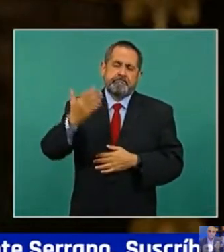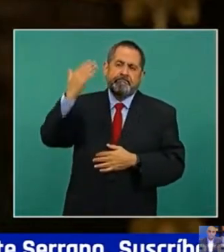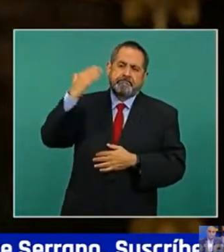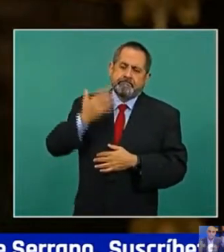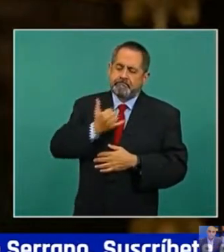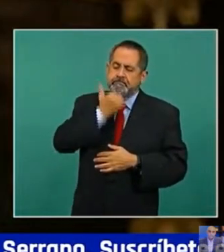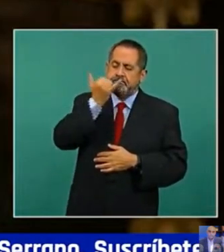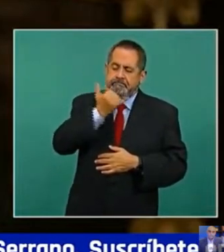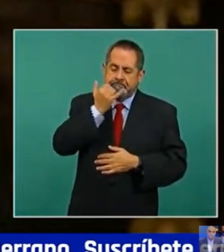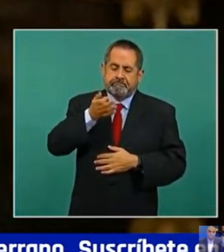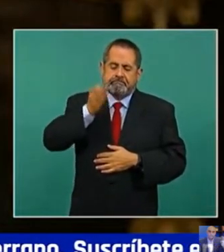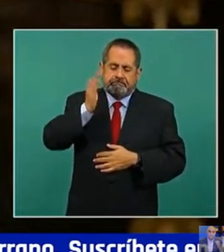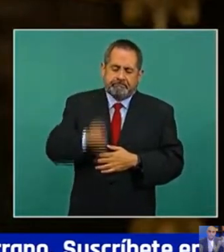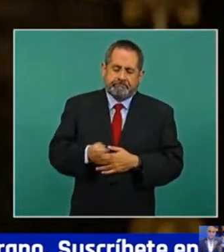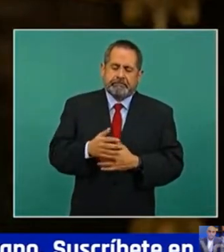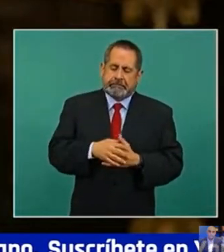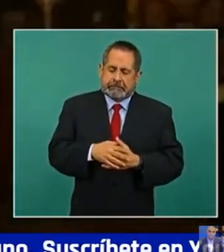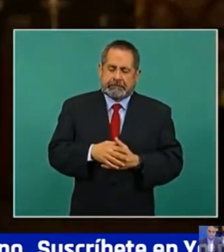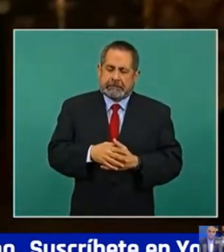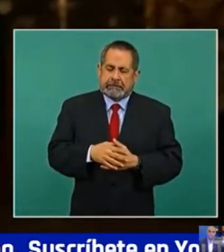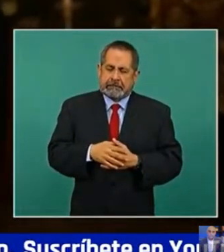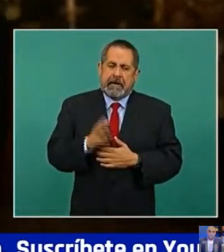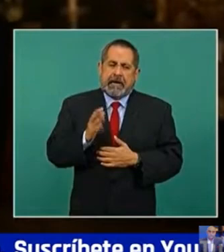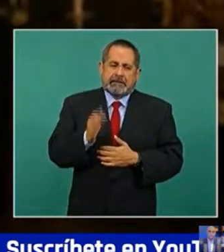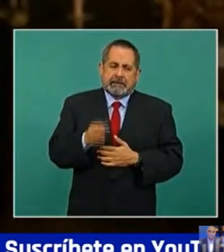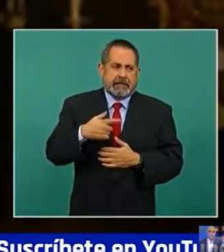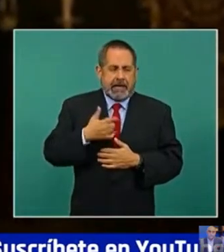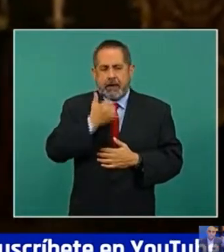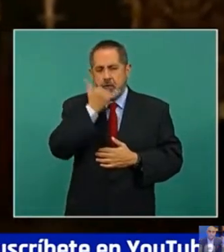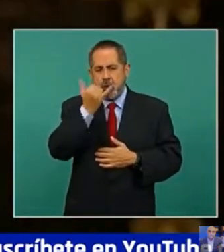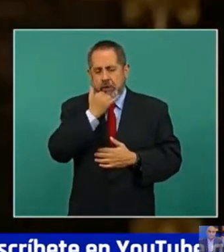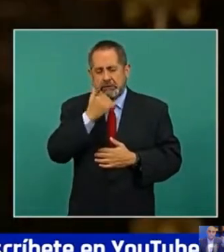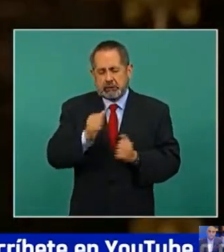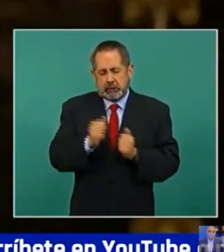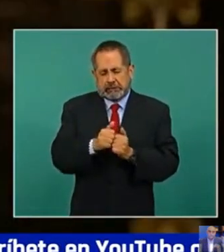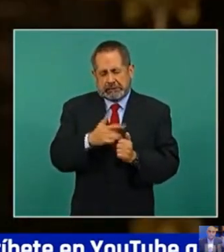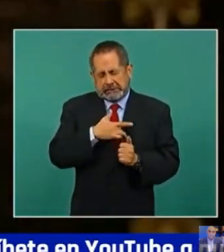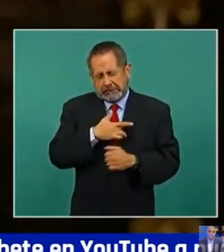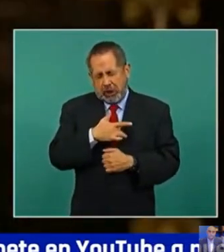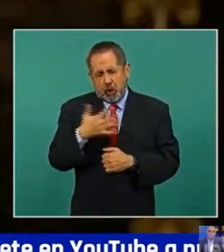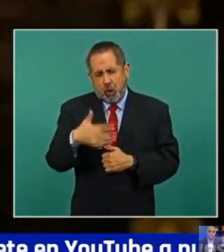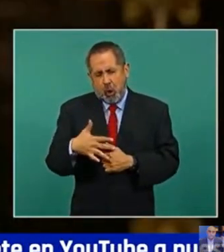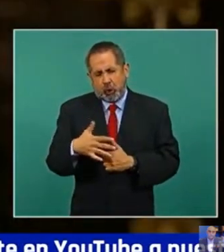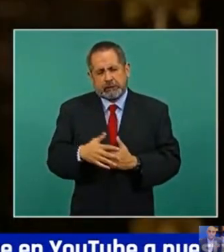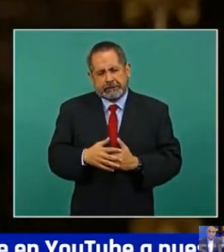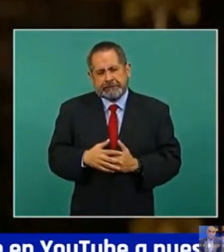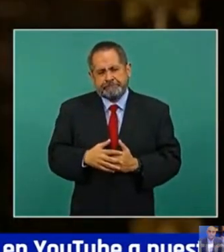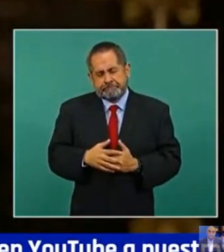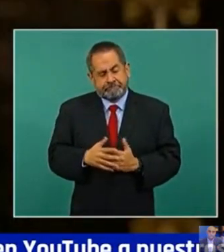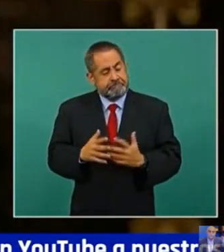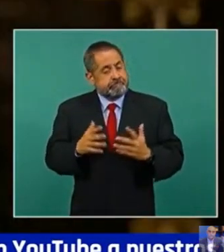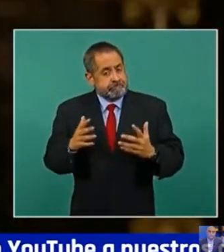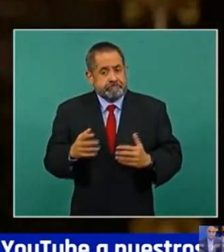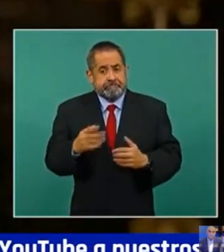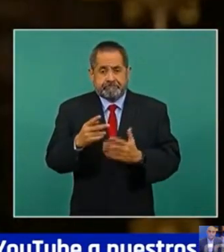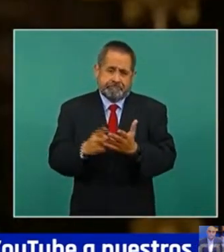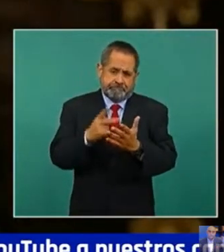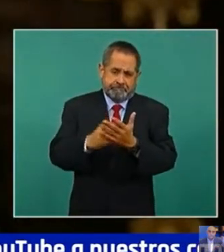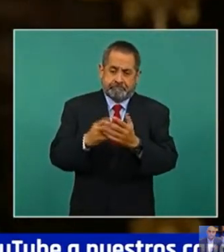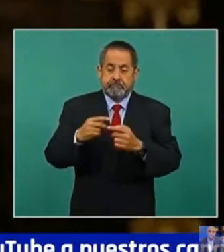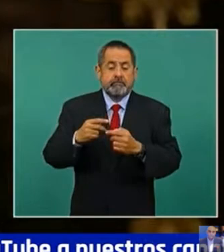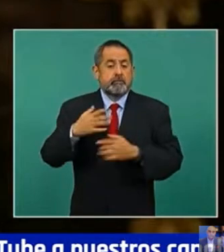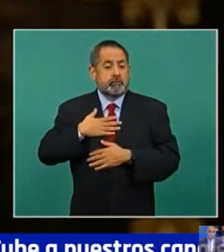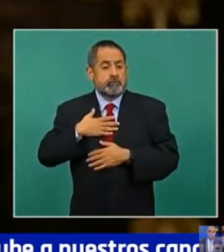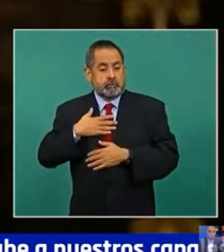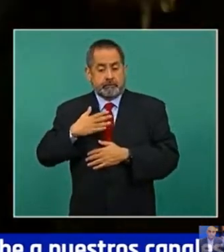pasado que han sido muy dolorosos. Por eso, en diversas ocasiones, tanto mis